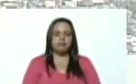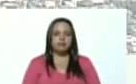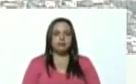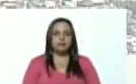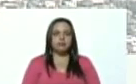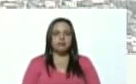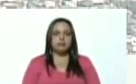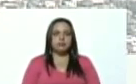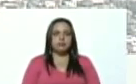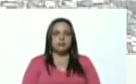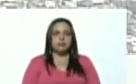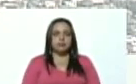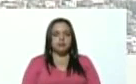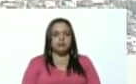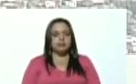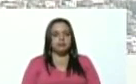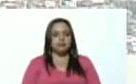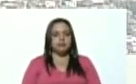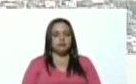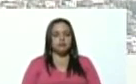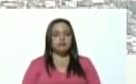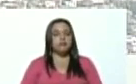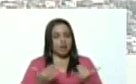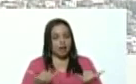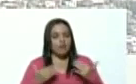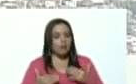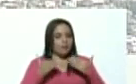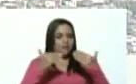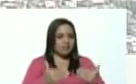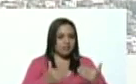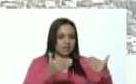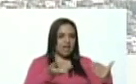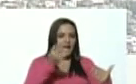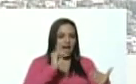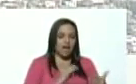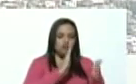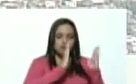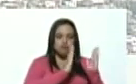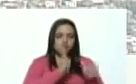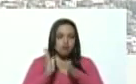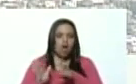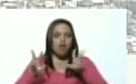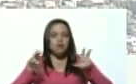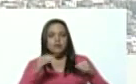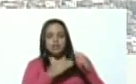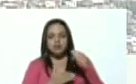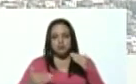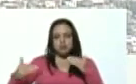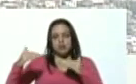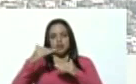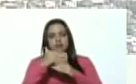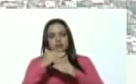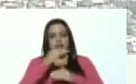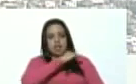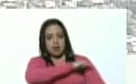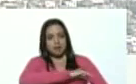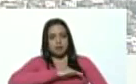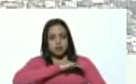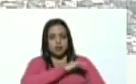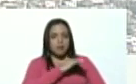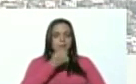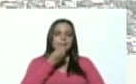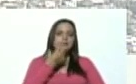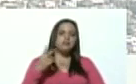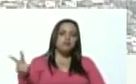Lo tenemos por ahí guardadito, ya lo vamos a lanzar. Una fase nueva y superior de la Misión Venezuela